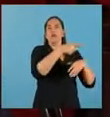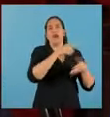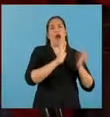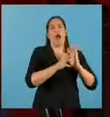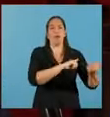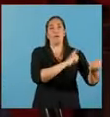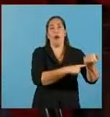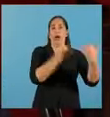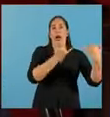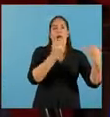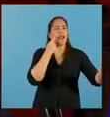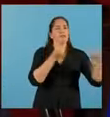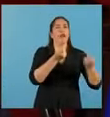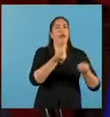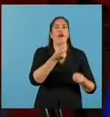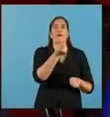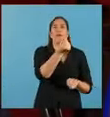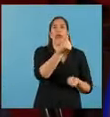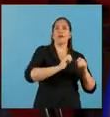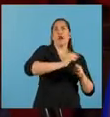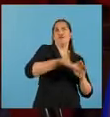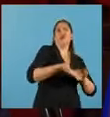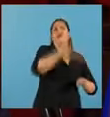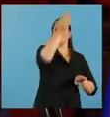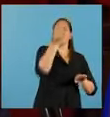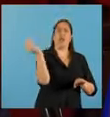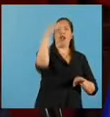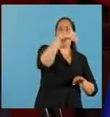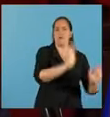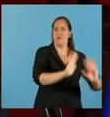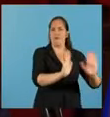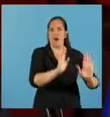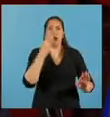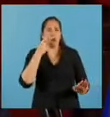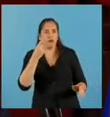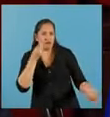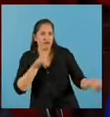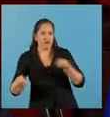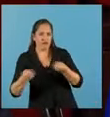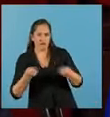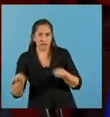Vamos a fortalecer los mecanismos de defensa del consumidor y la lealtad comercial.